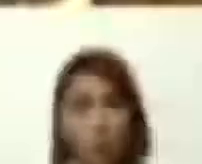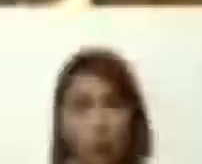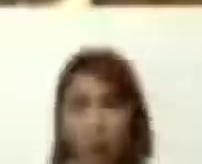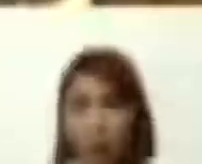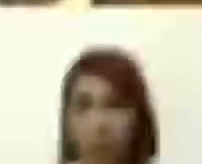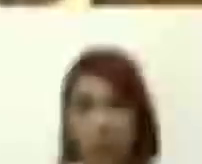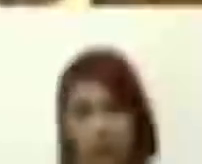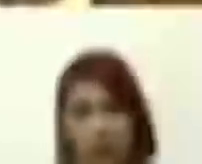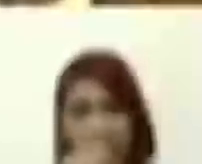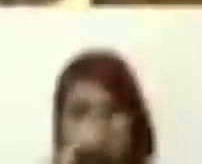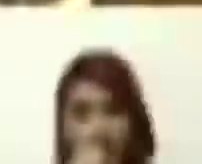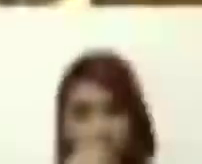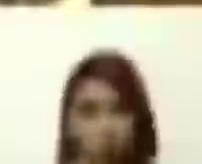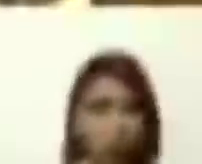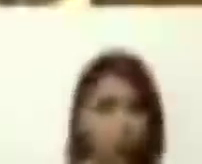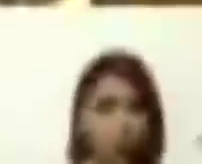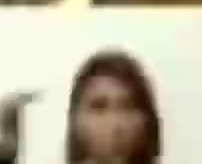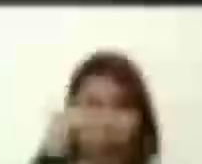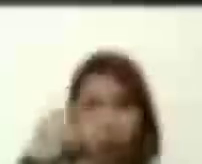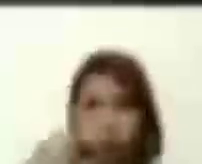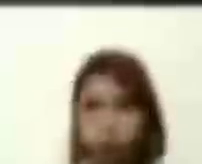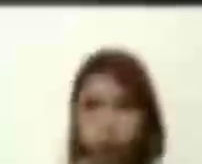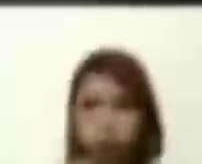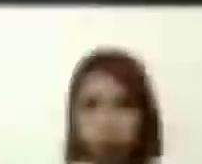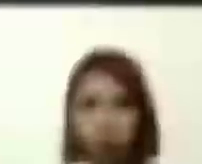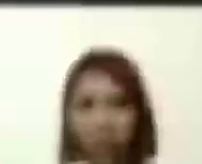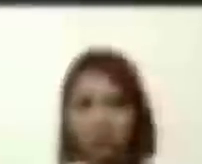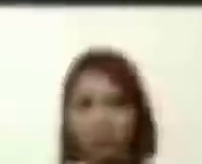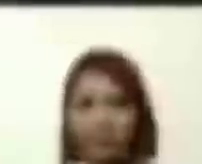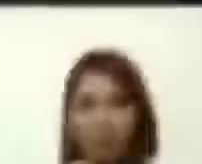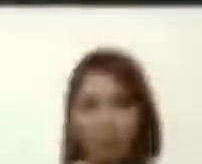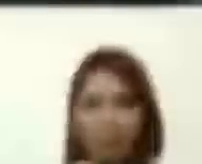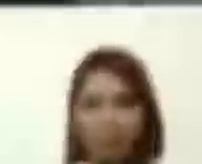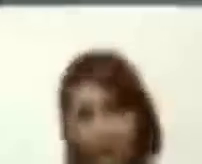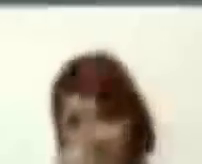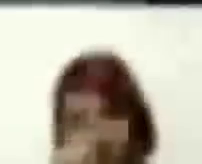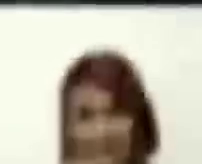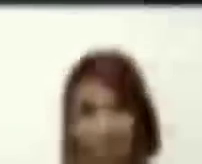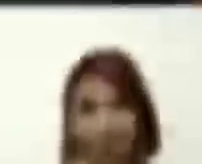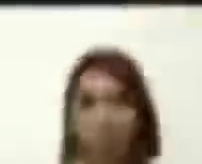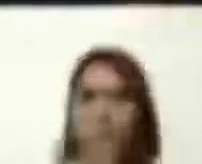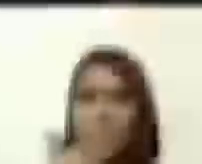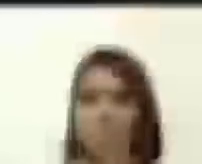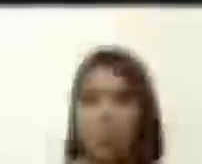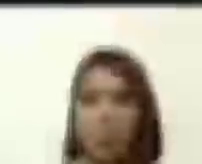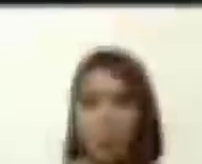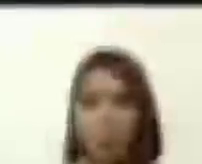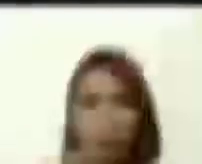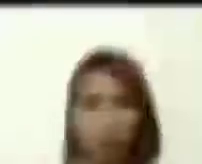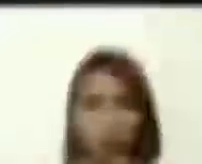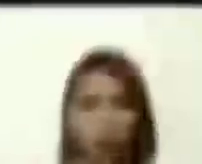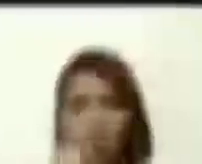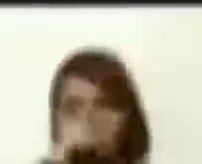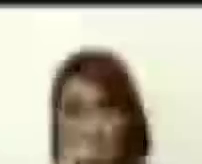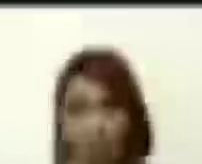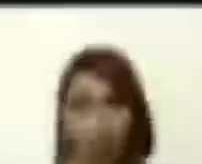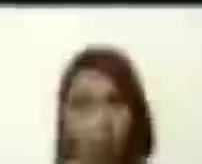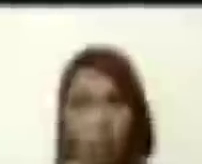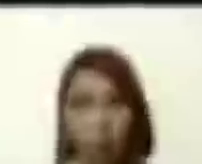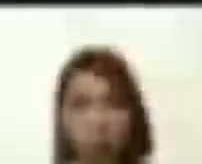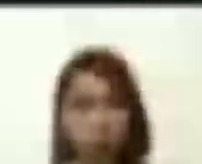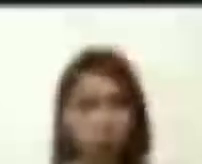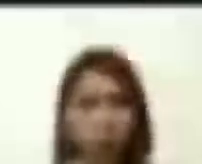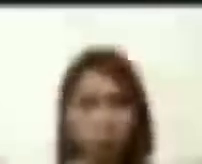rico somos nuestro país para seguir creciendo. Hay que transparentar toda la administración pública en aras de buscar